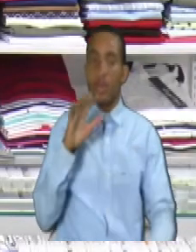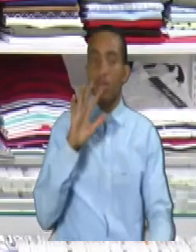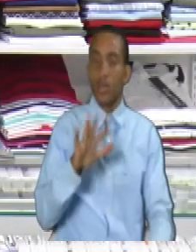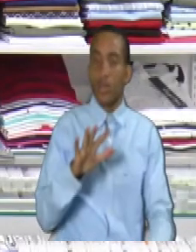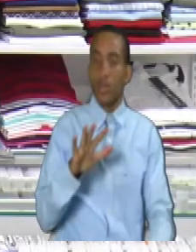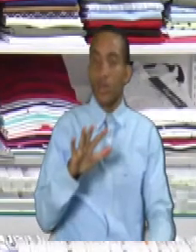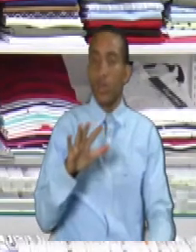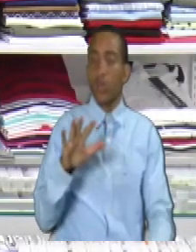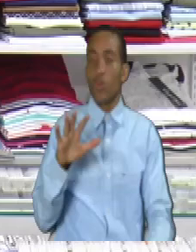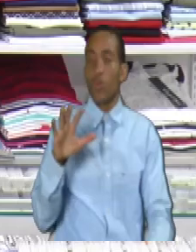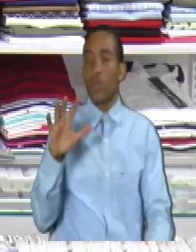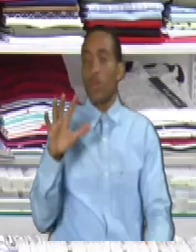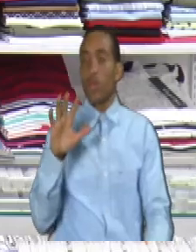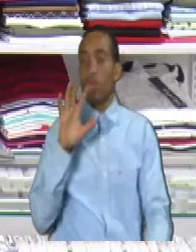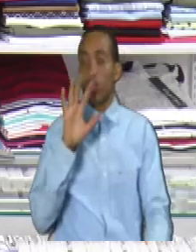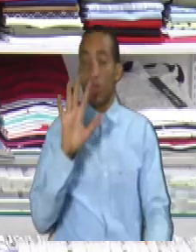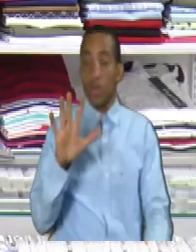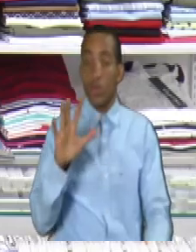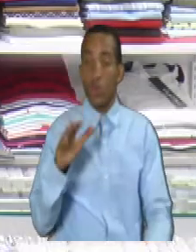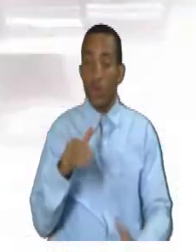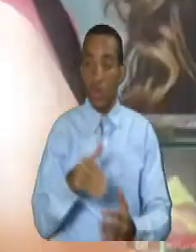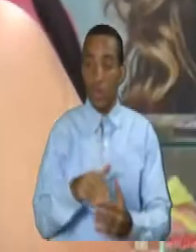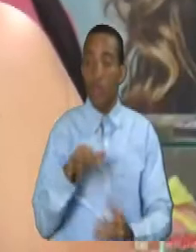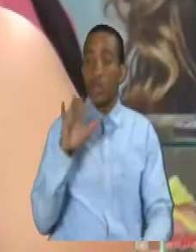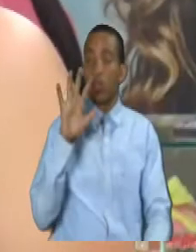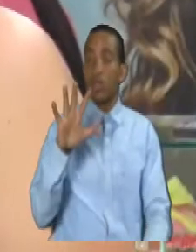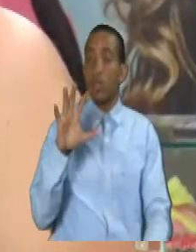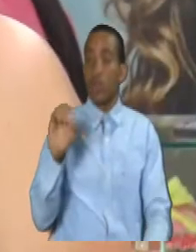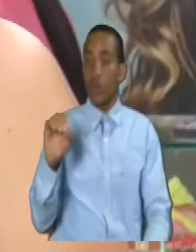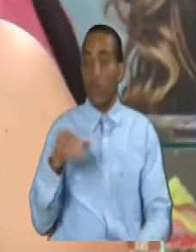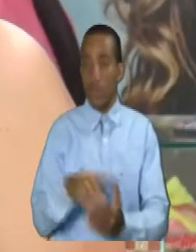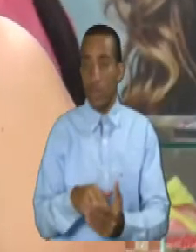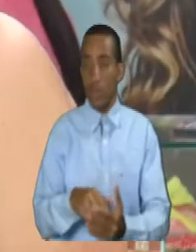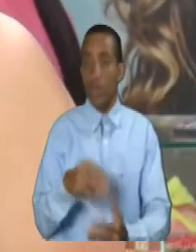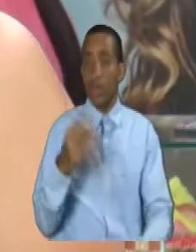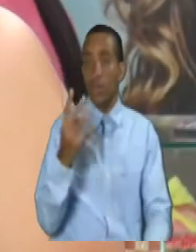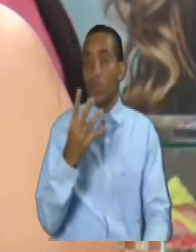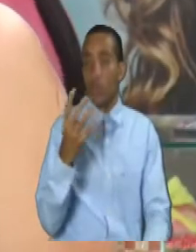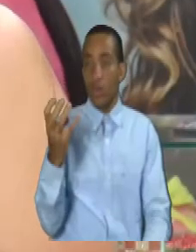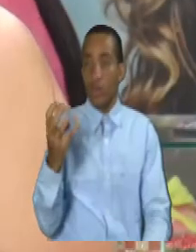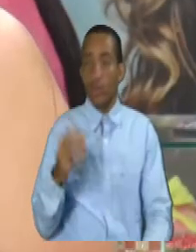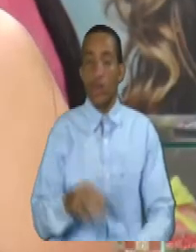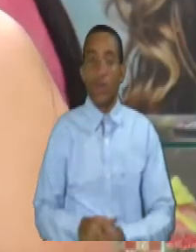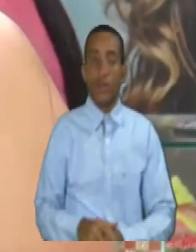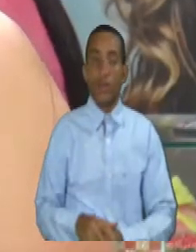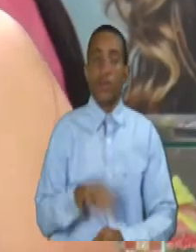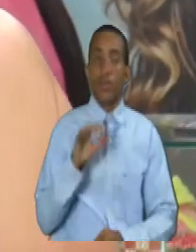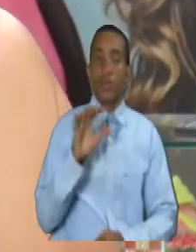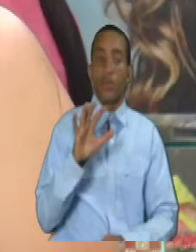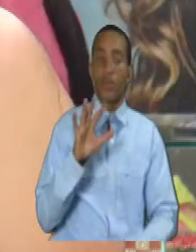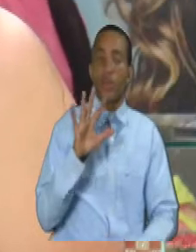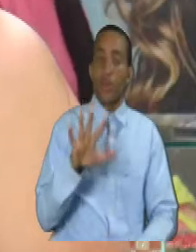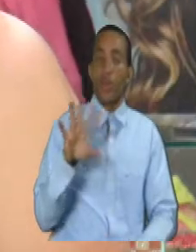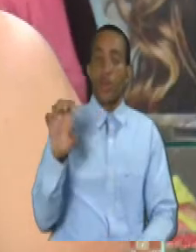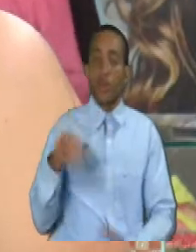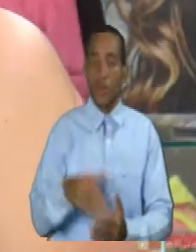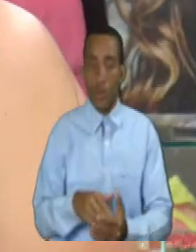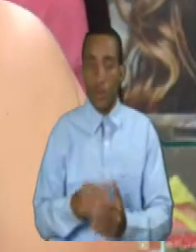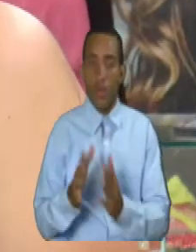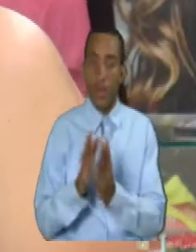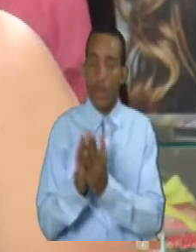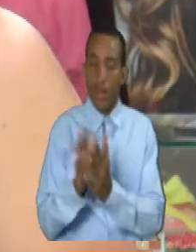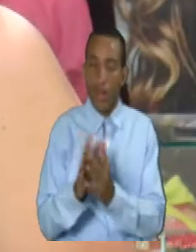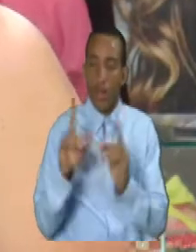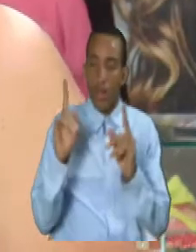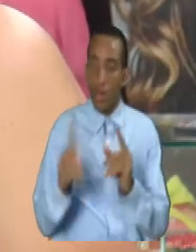adelante, de acuerdo al estilo, a su gusto, a la marca también que manejamos, pero no se queden sin venir porque también tenemos el sistema